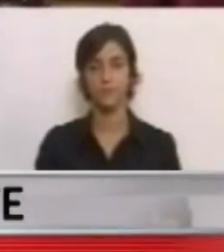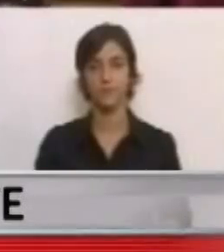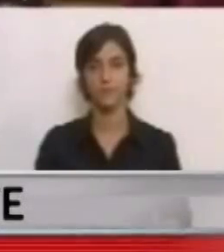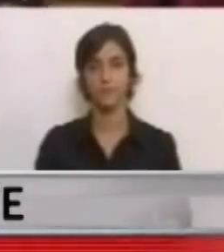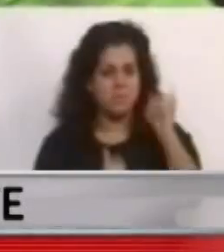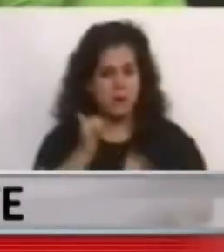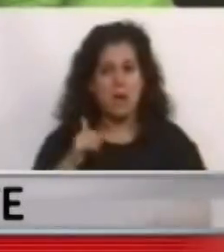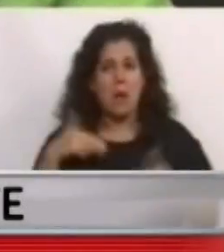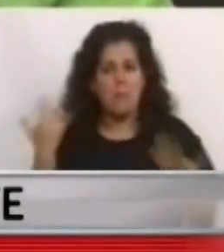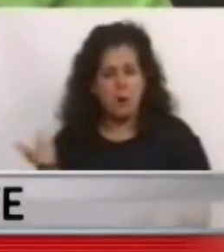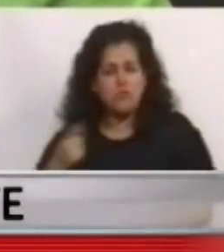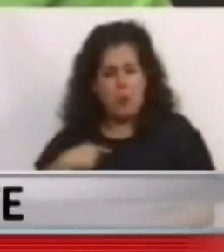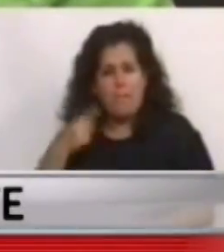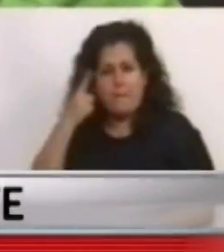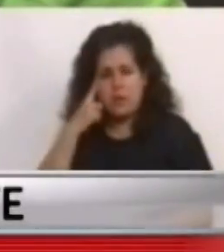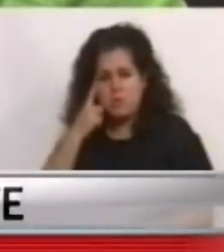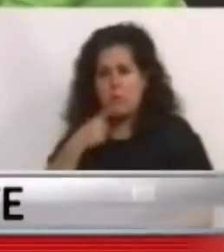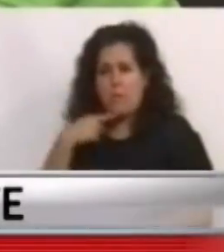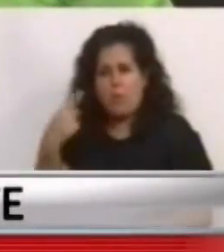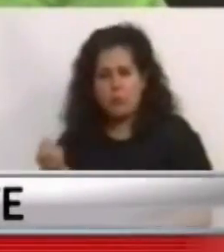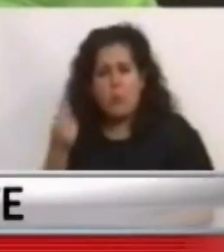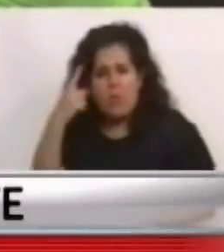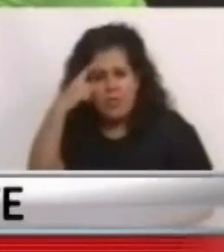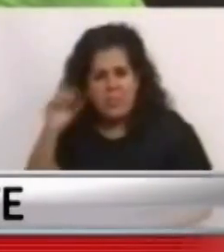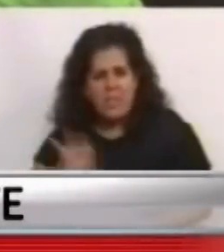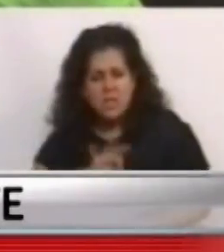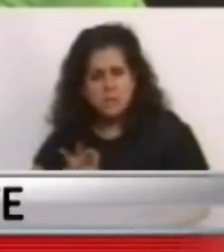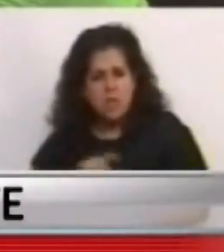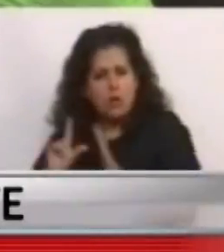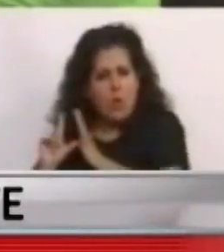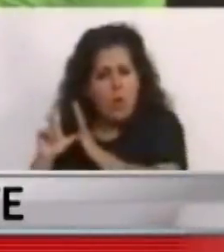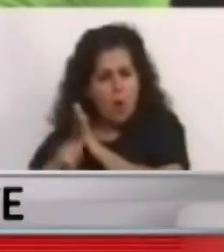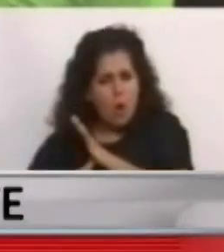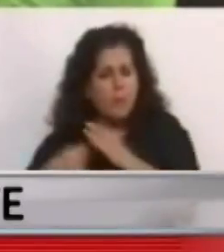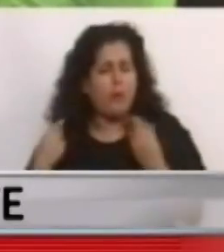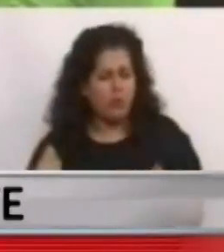pregunta es por qué tardó 10 años. Y la respuesta es muy clara.